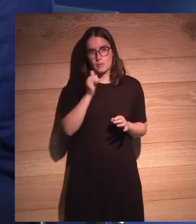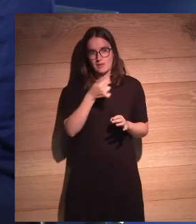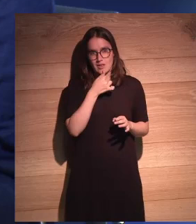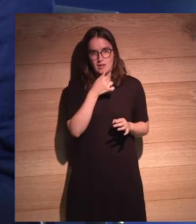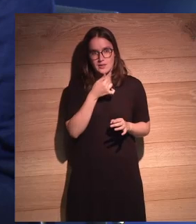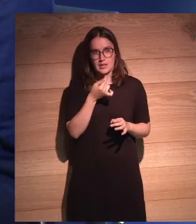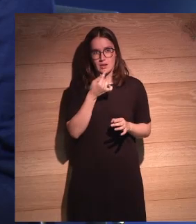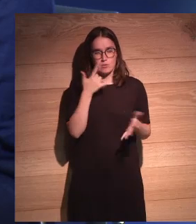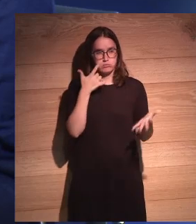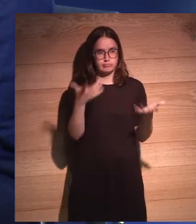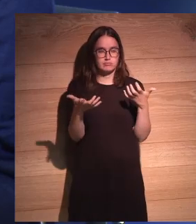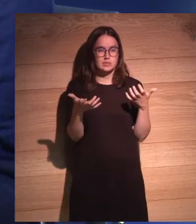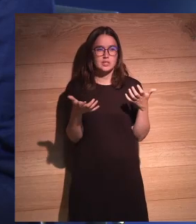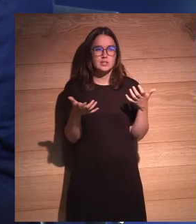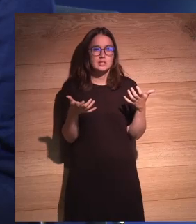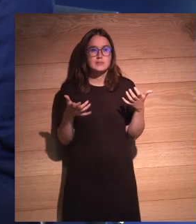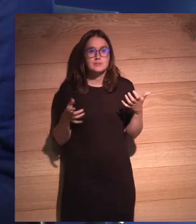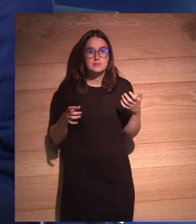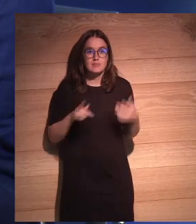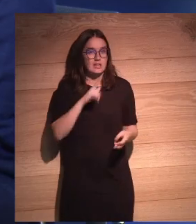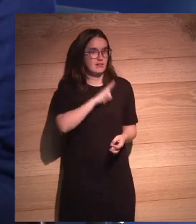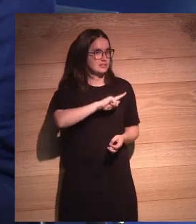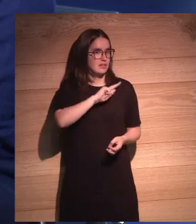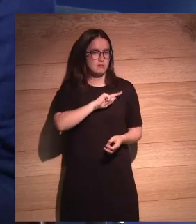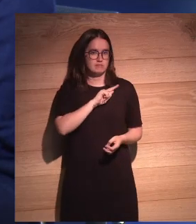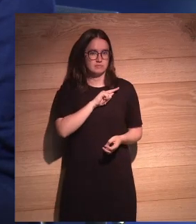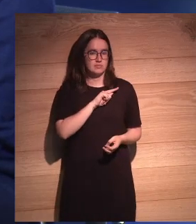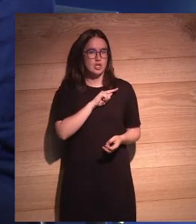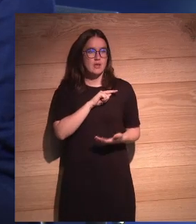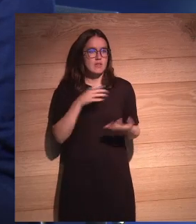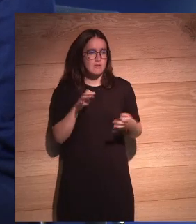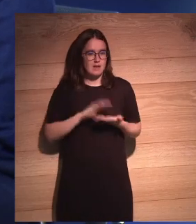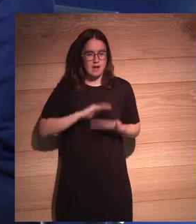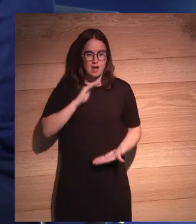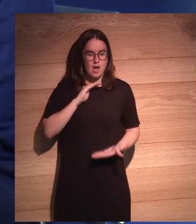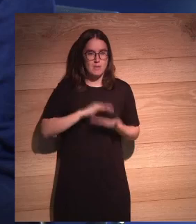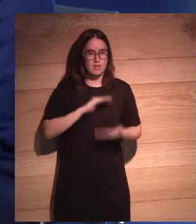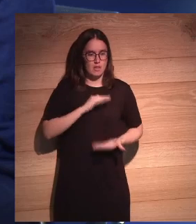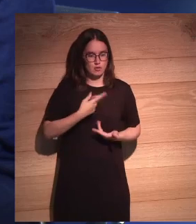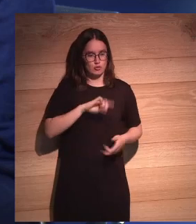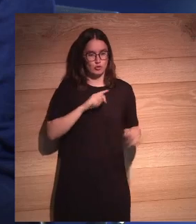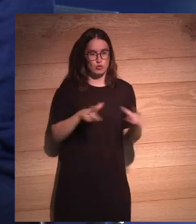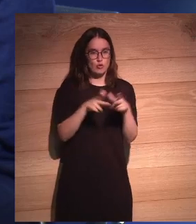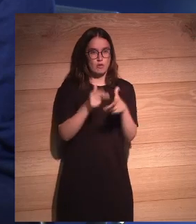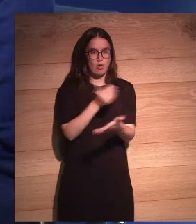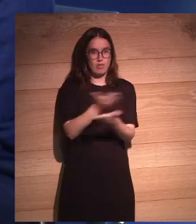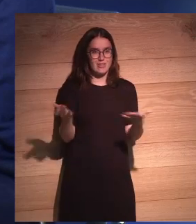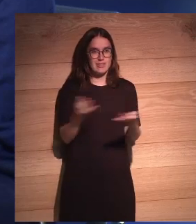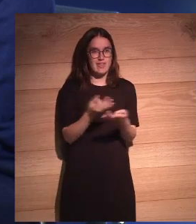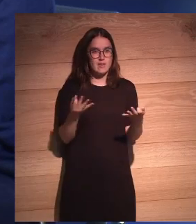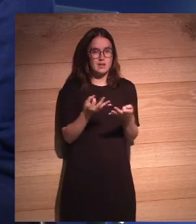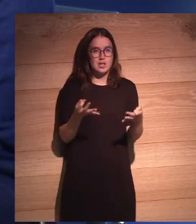salido destacado, y la ética. Tenemos que ser capaces como sociedad de dotarnos